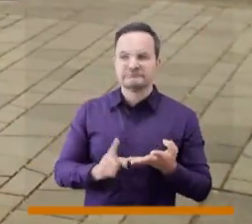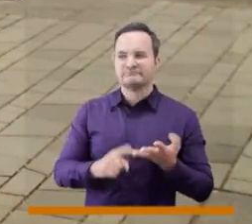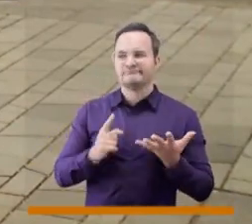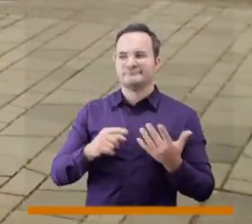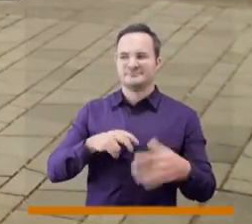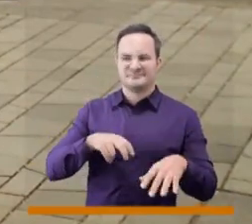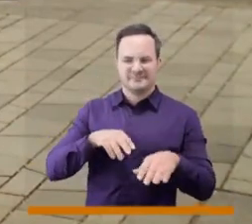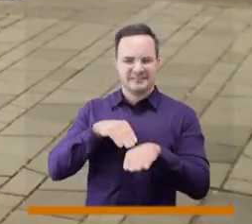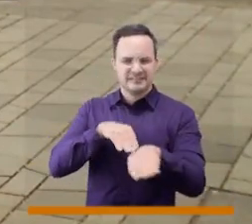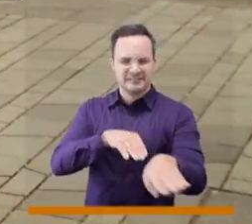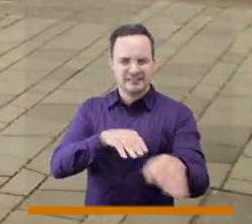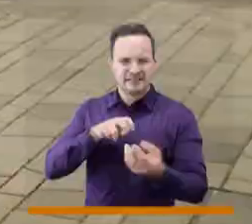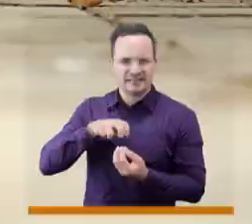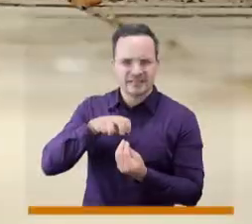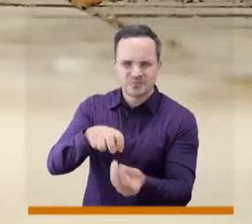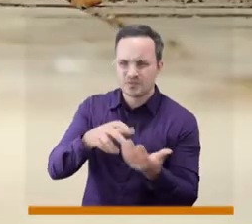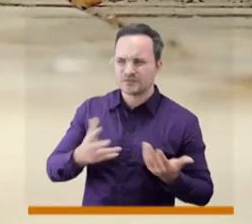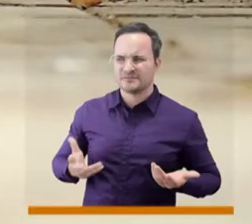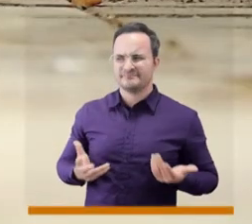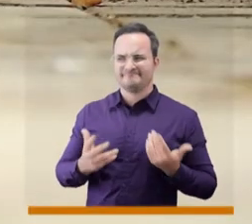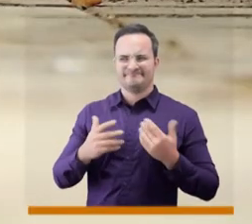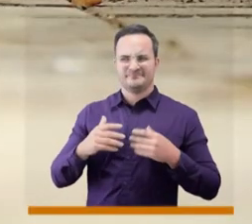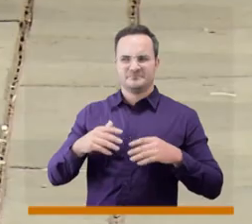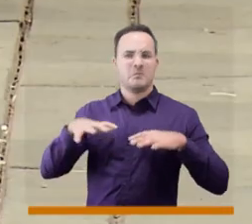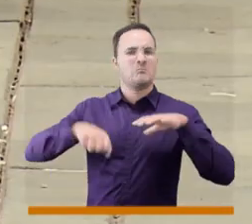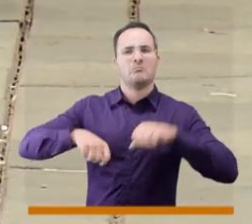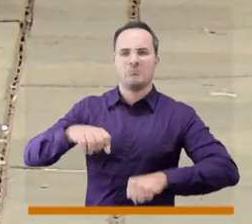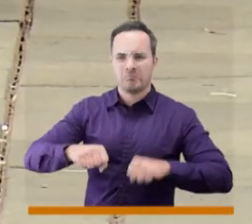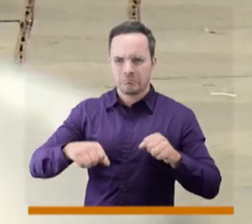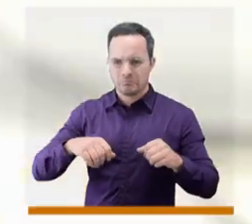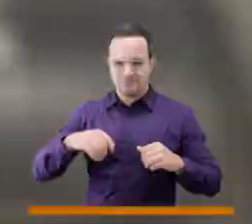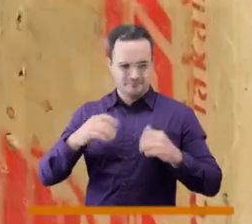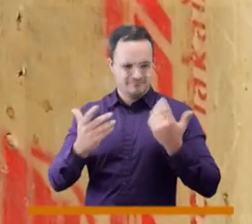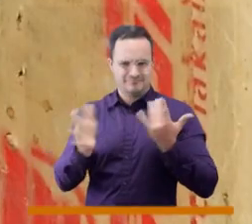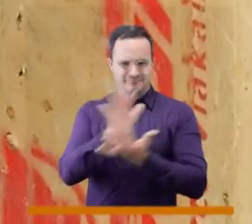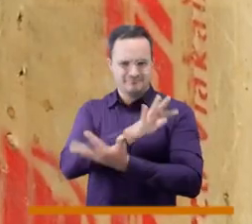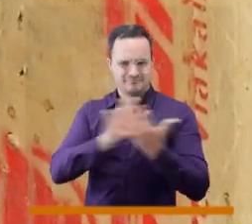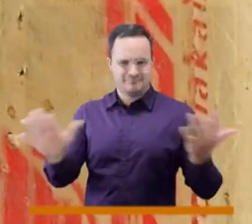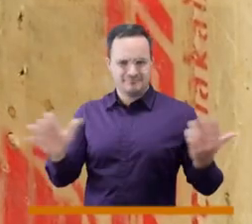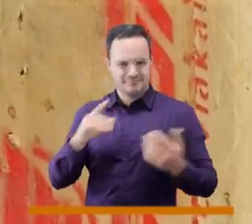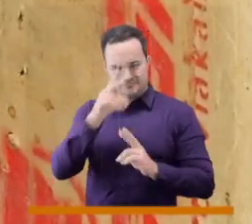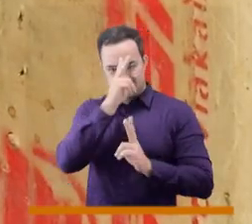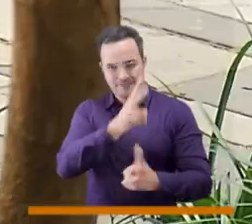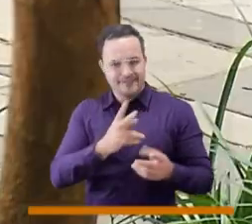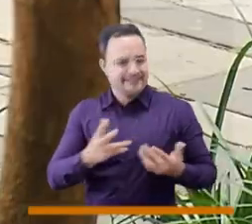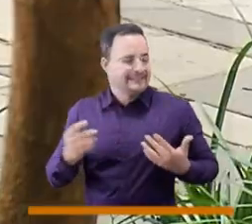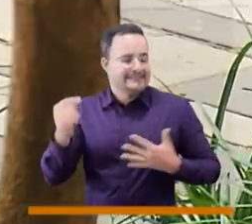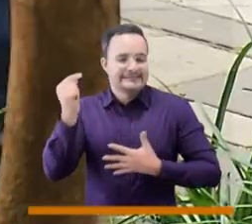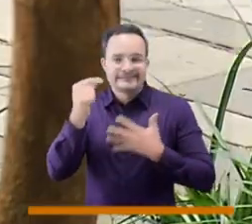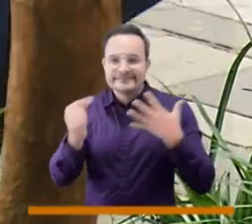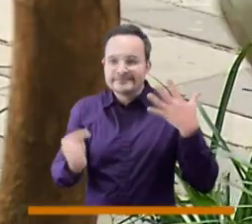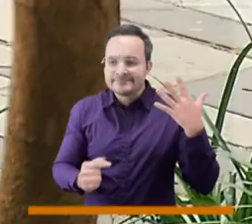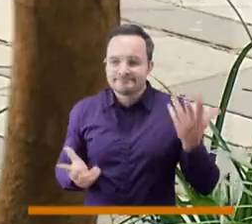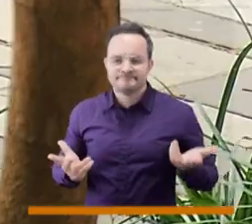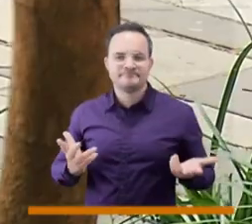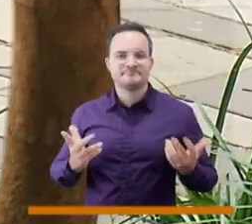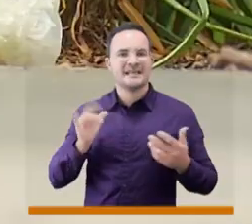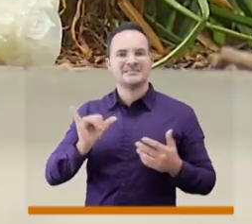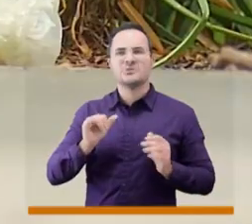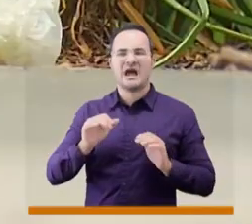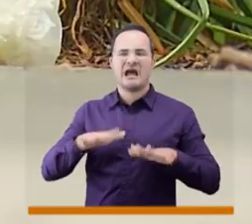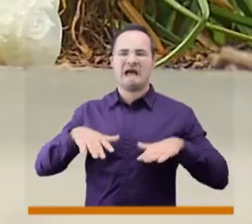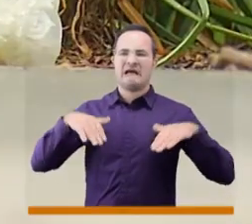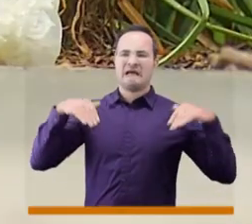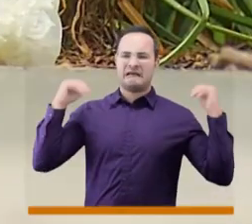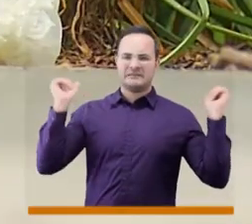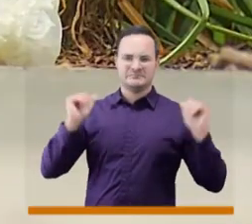ocupamiento indebido del espacio público. Y digamos, es una situación que pone problemas para que la ciudadanía se anime a vivir al centro. Lo que queremos